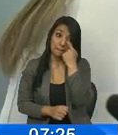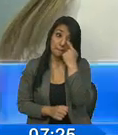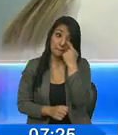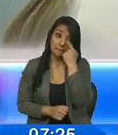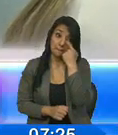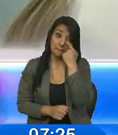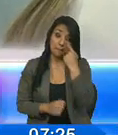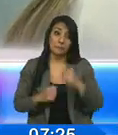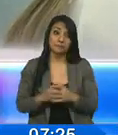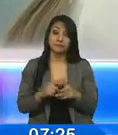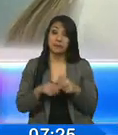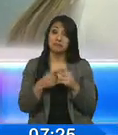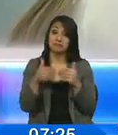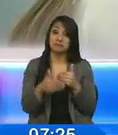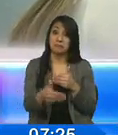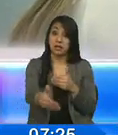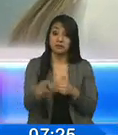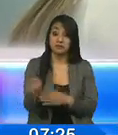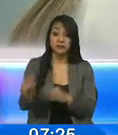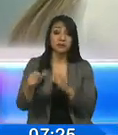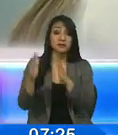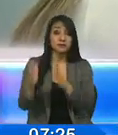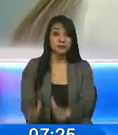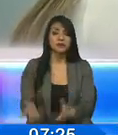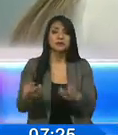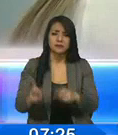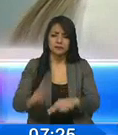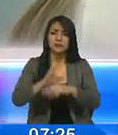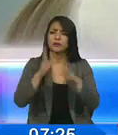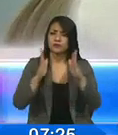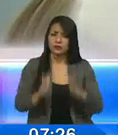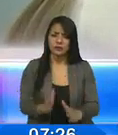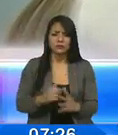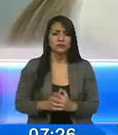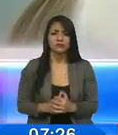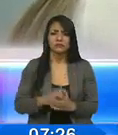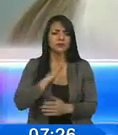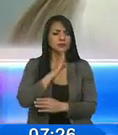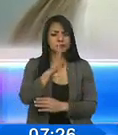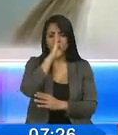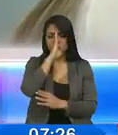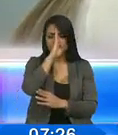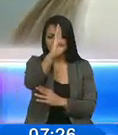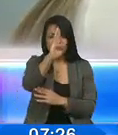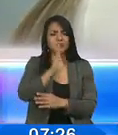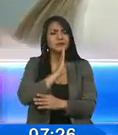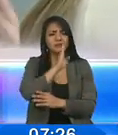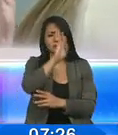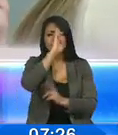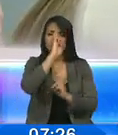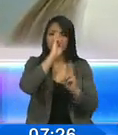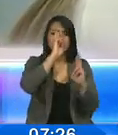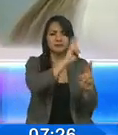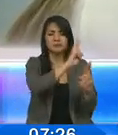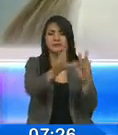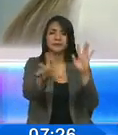solamente en calidad de asambleístas, sino de ecuatorianos, que siempre tenemos que actuar apegados a lo que